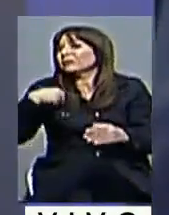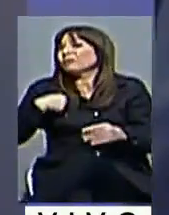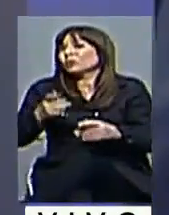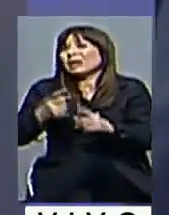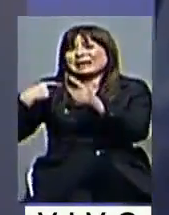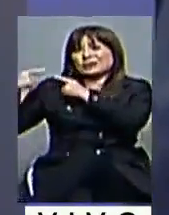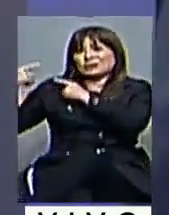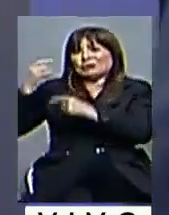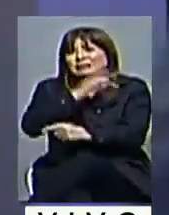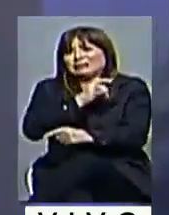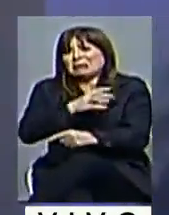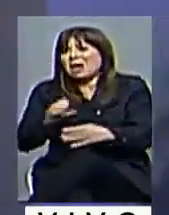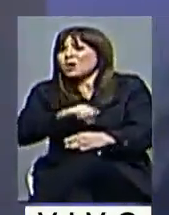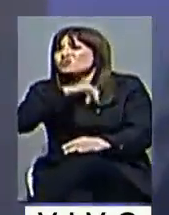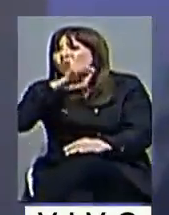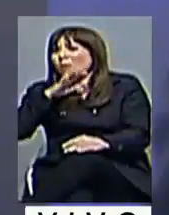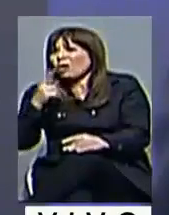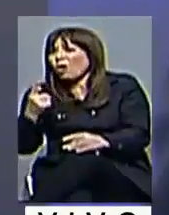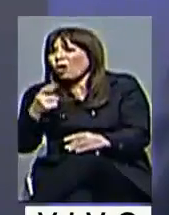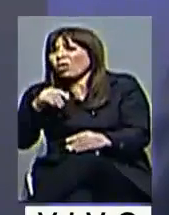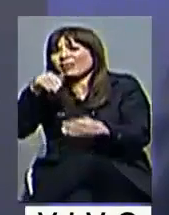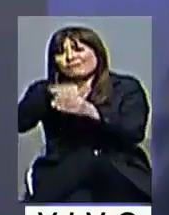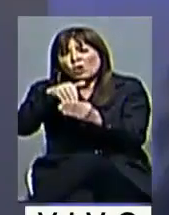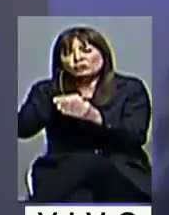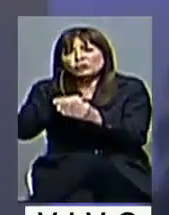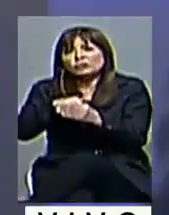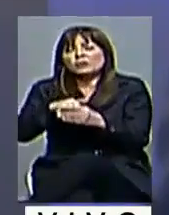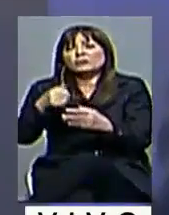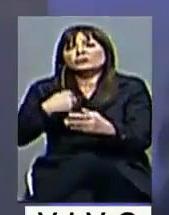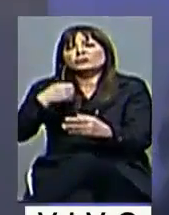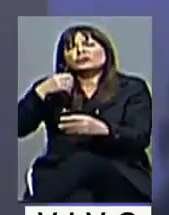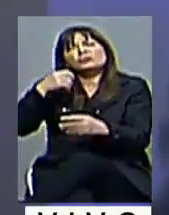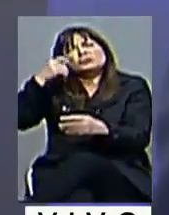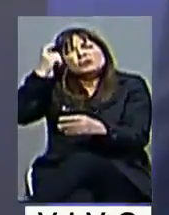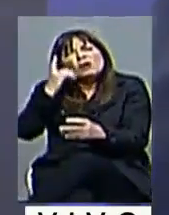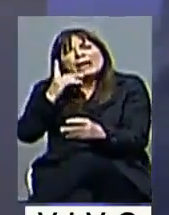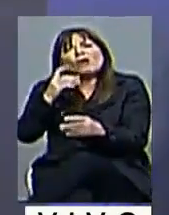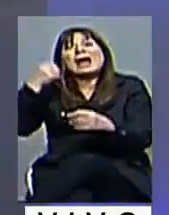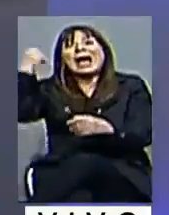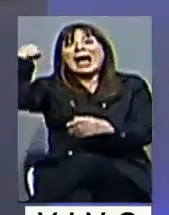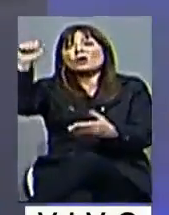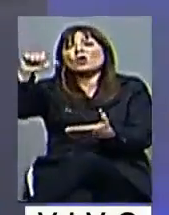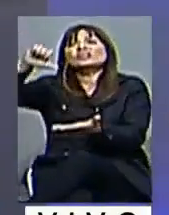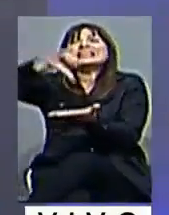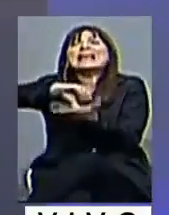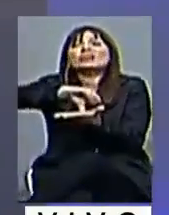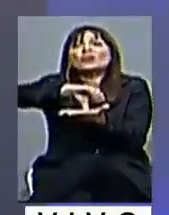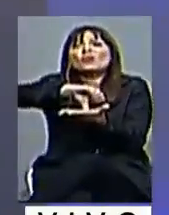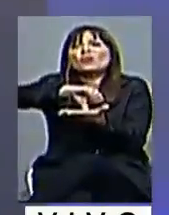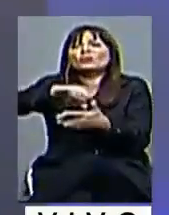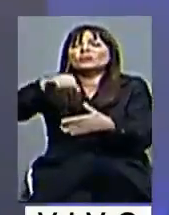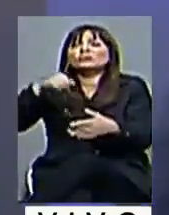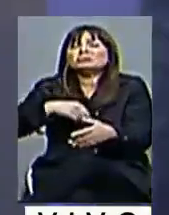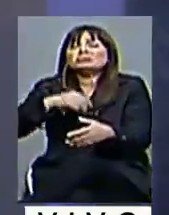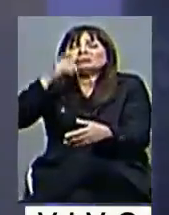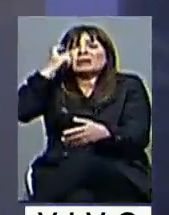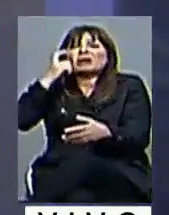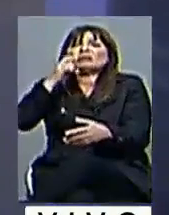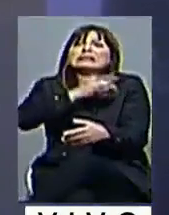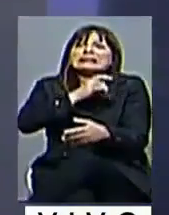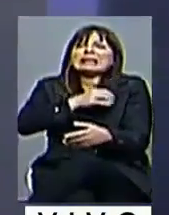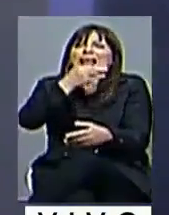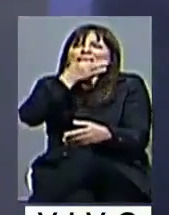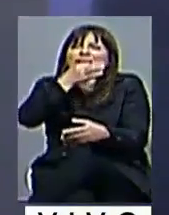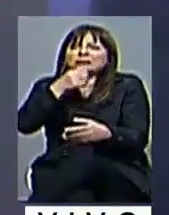Chile en número de votos. Y yo creo que ganó el centro. El centro se fue con Piñera, esa gente, porque Chile siempre se ha hablado de los